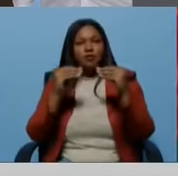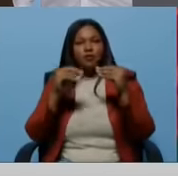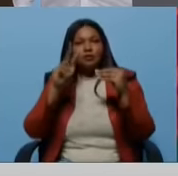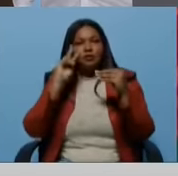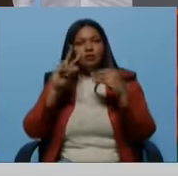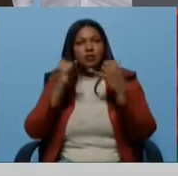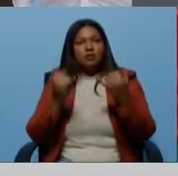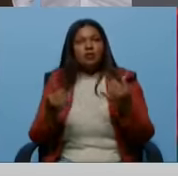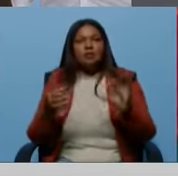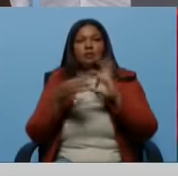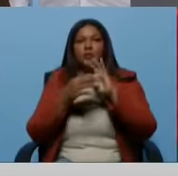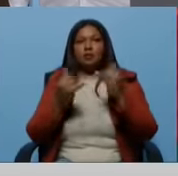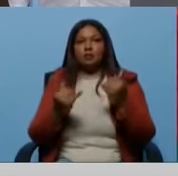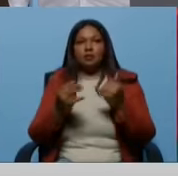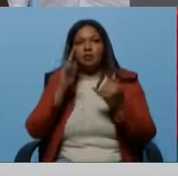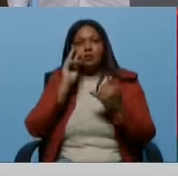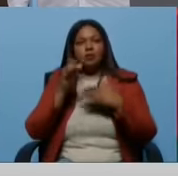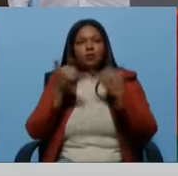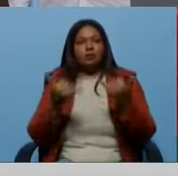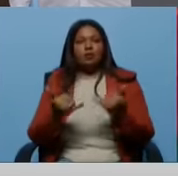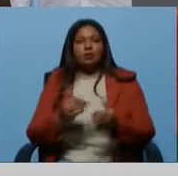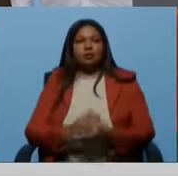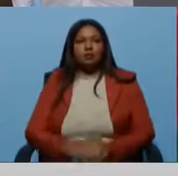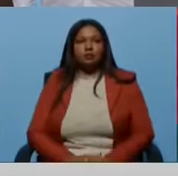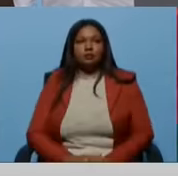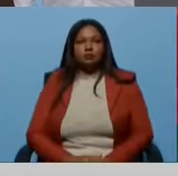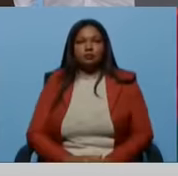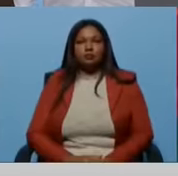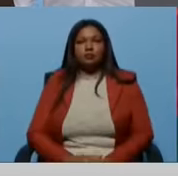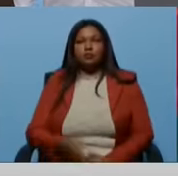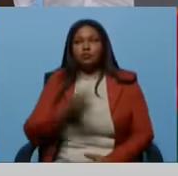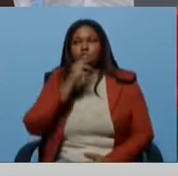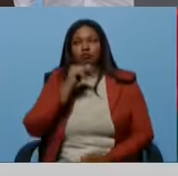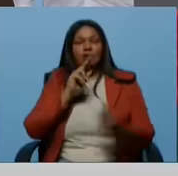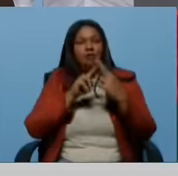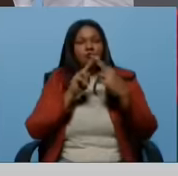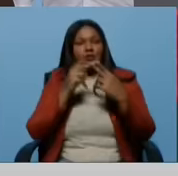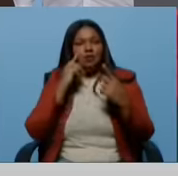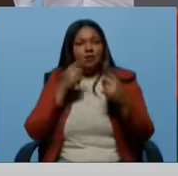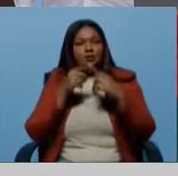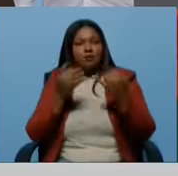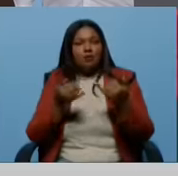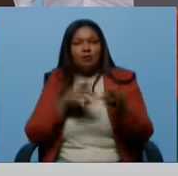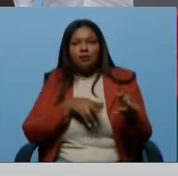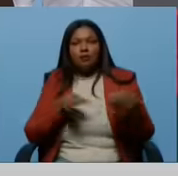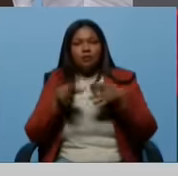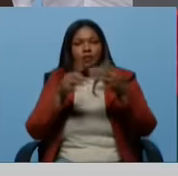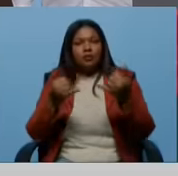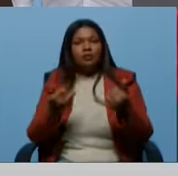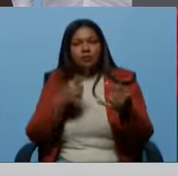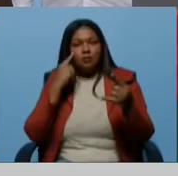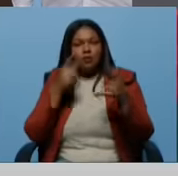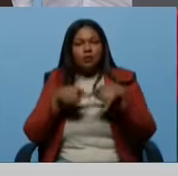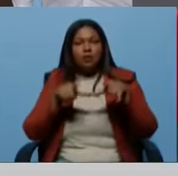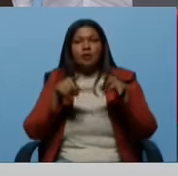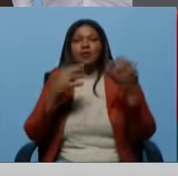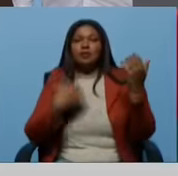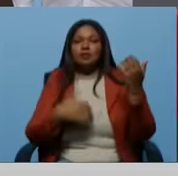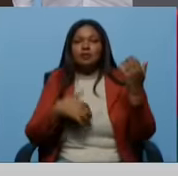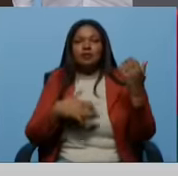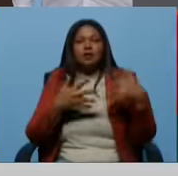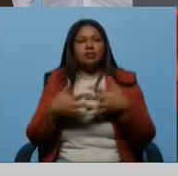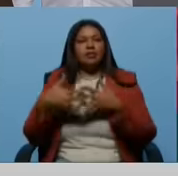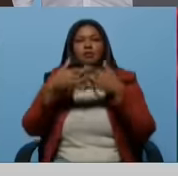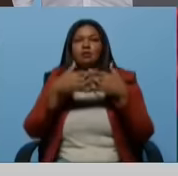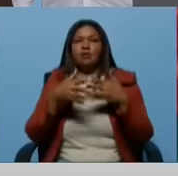estuvo amañado, viciado para que no se diera a conocer la ruta o el destino desde Argentina a Estados Unidos por